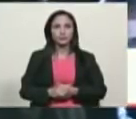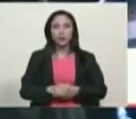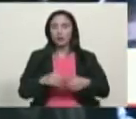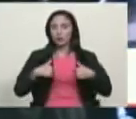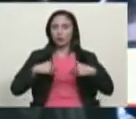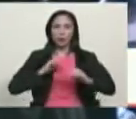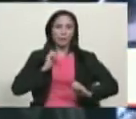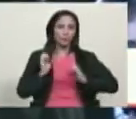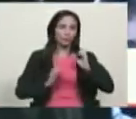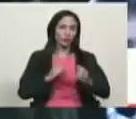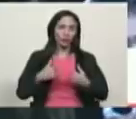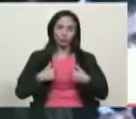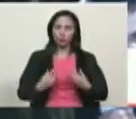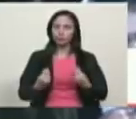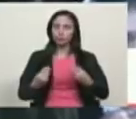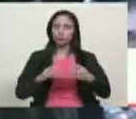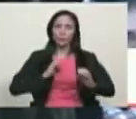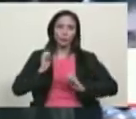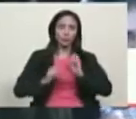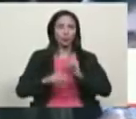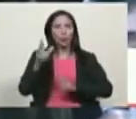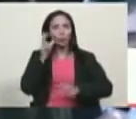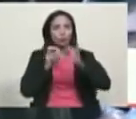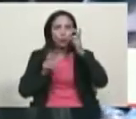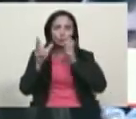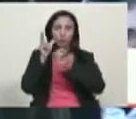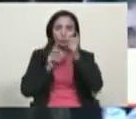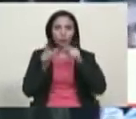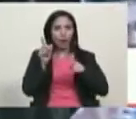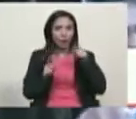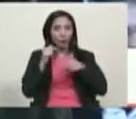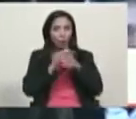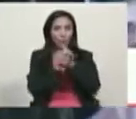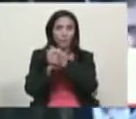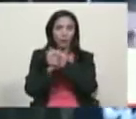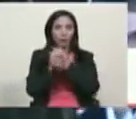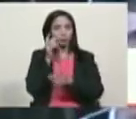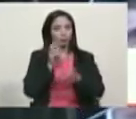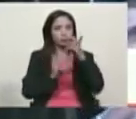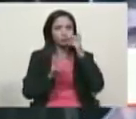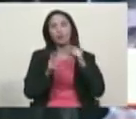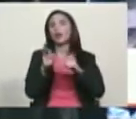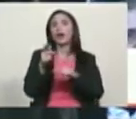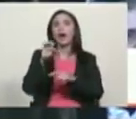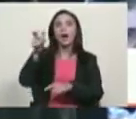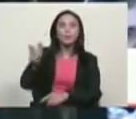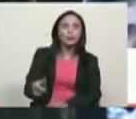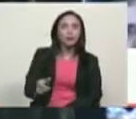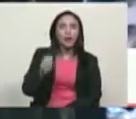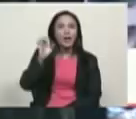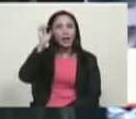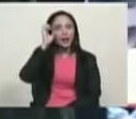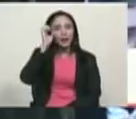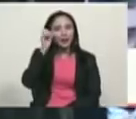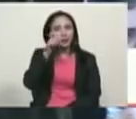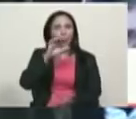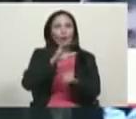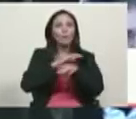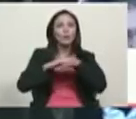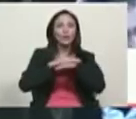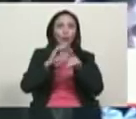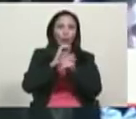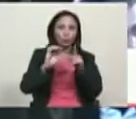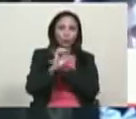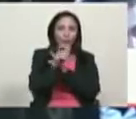mucho escuchar a varios compañeros en la tribuna, pero en particular, y Ernesto no me dejará mentir, me emocionó mucho